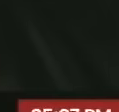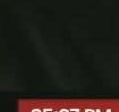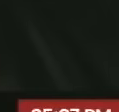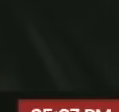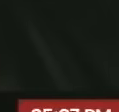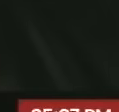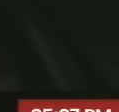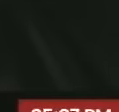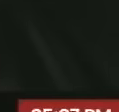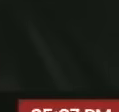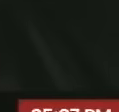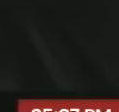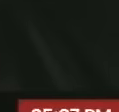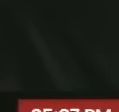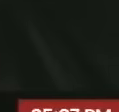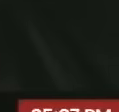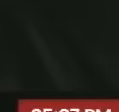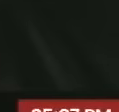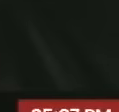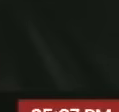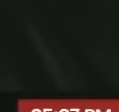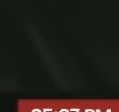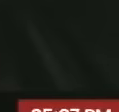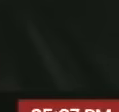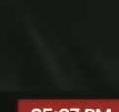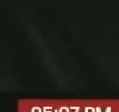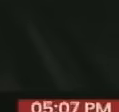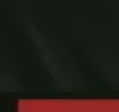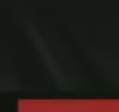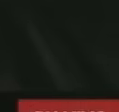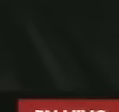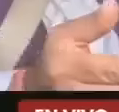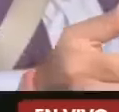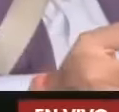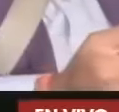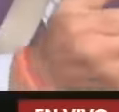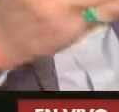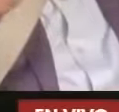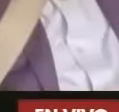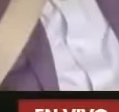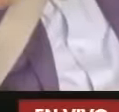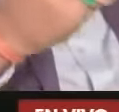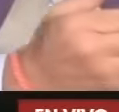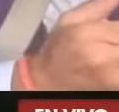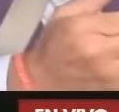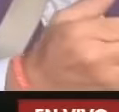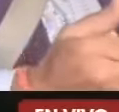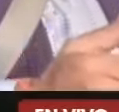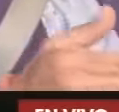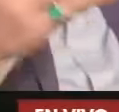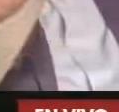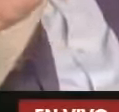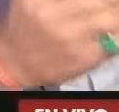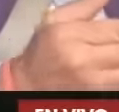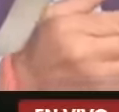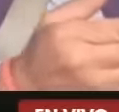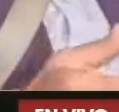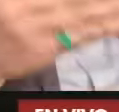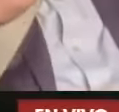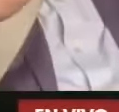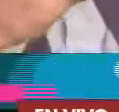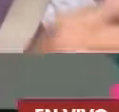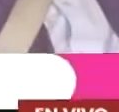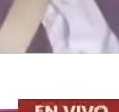el territorio. 4.500.000 mujeres están bajo tu mando. Y fortalecer los